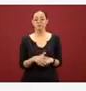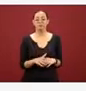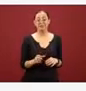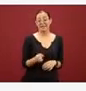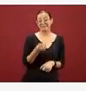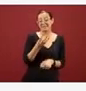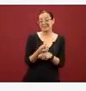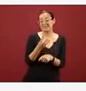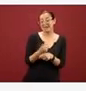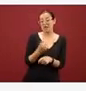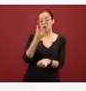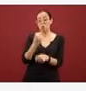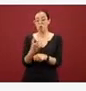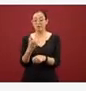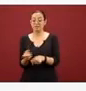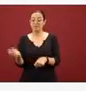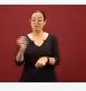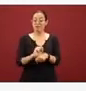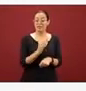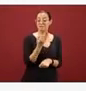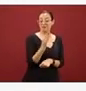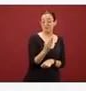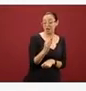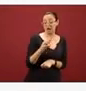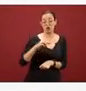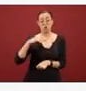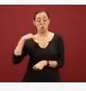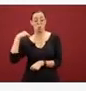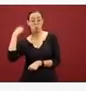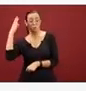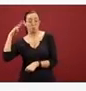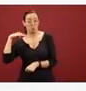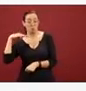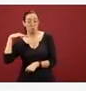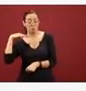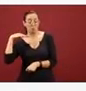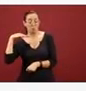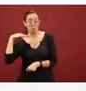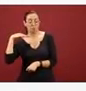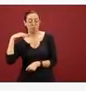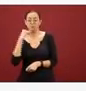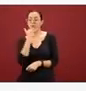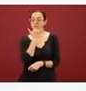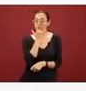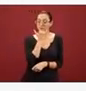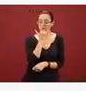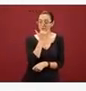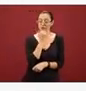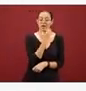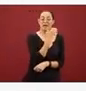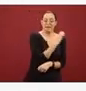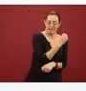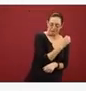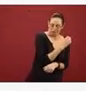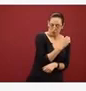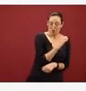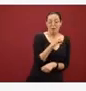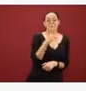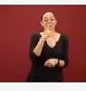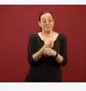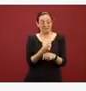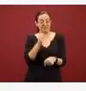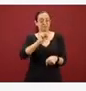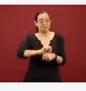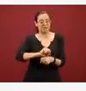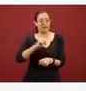semana de febrero y la primera semana de de enero y la primera semana de